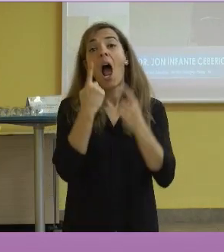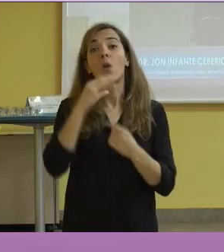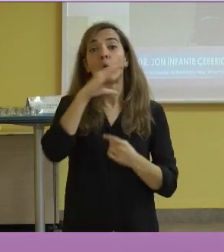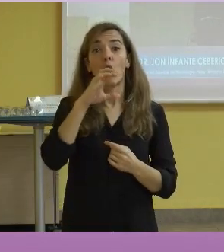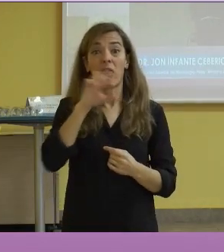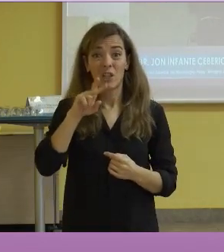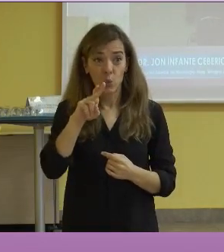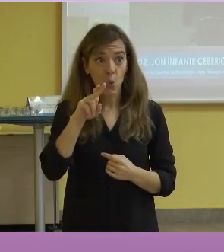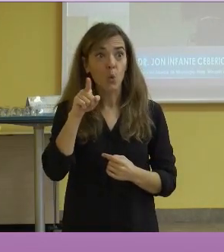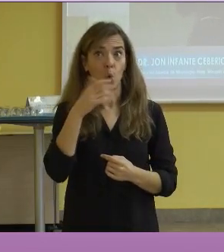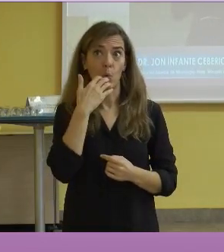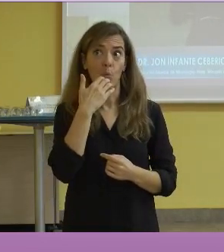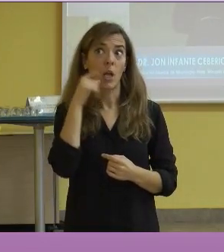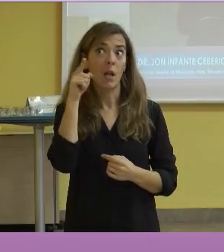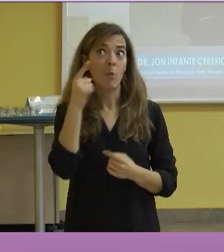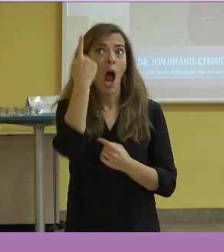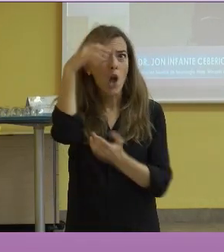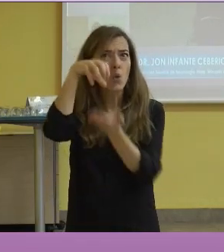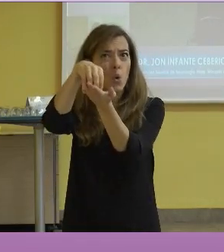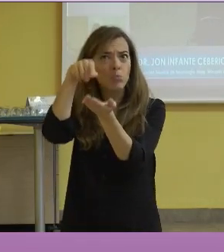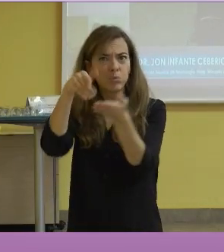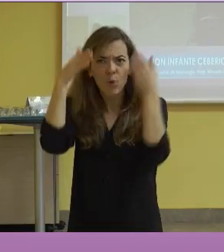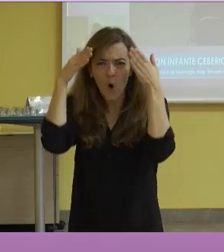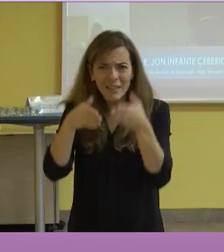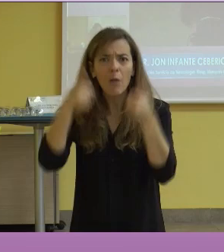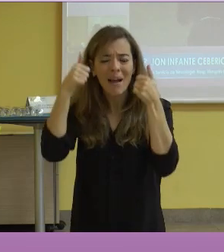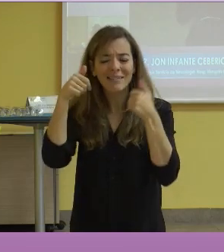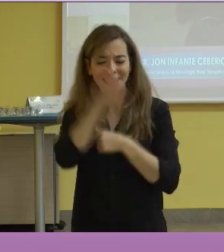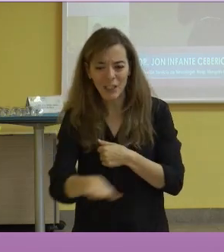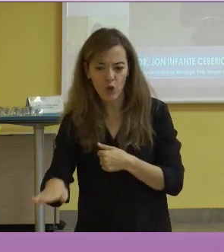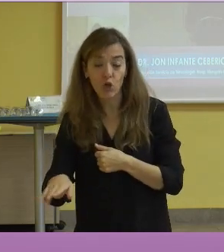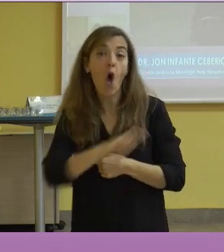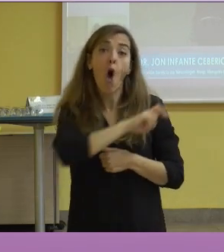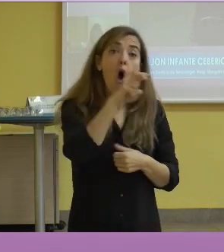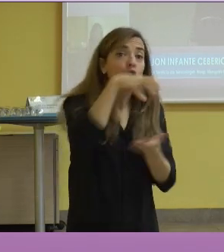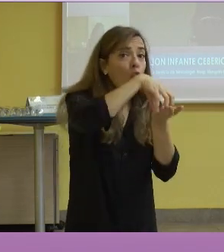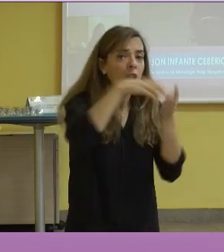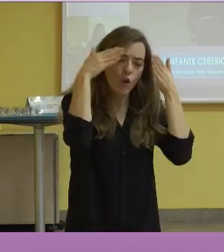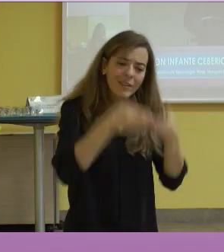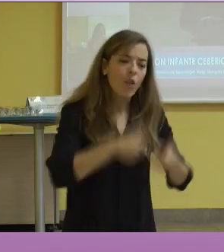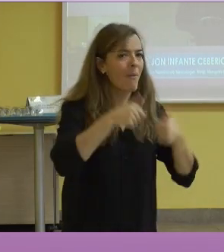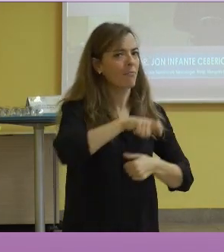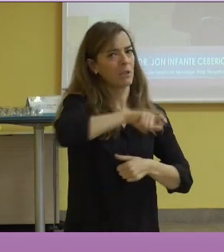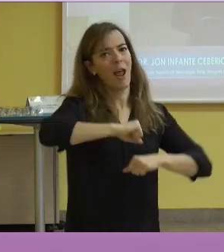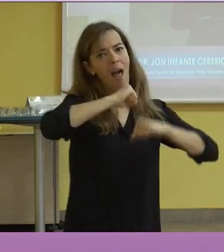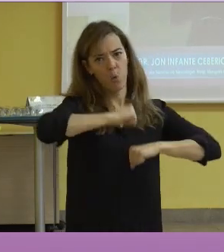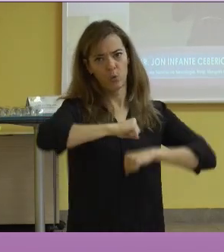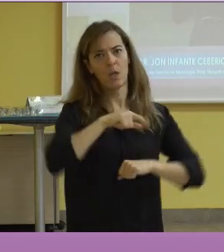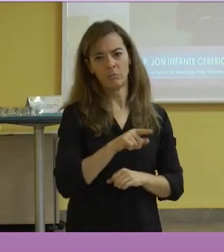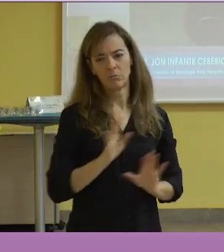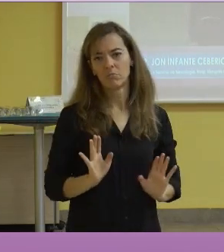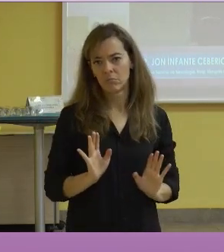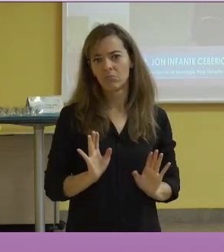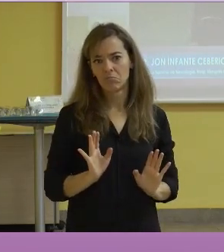Déu, yo creo que es orientado a niños, y hay otros que solo están orientados a adultos. Eso sí que es una